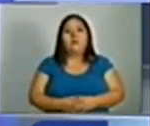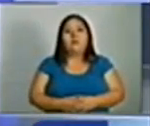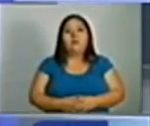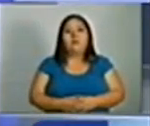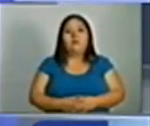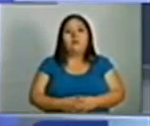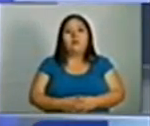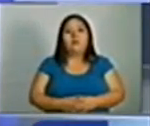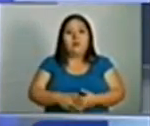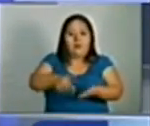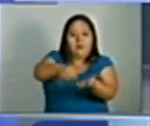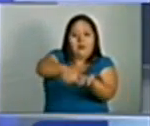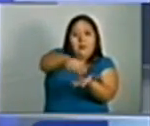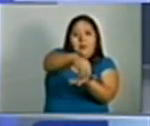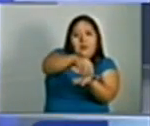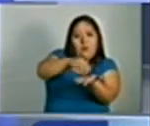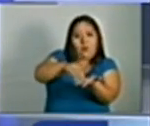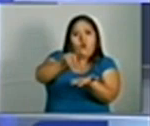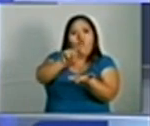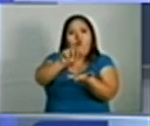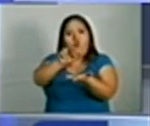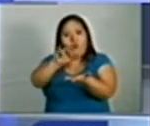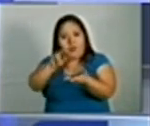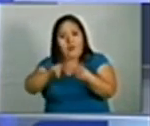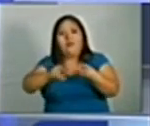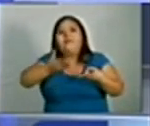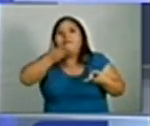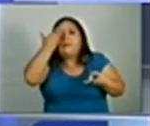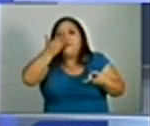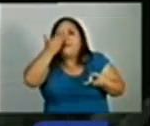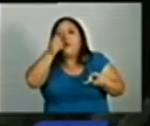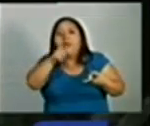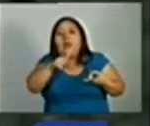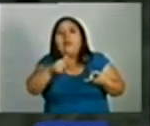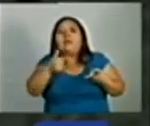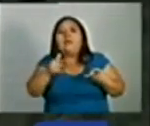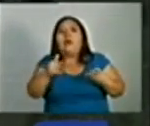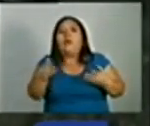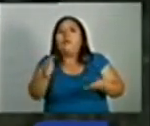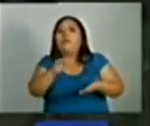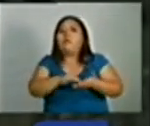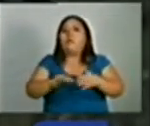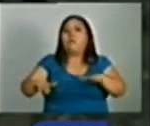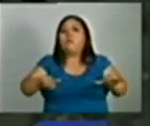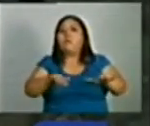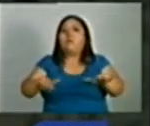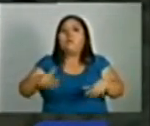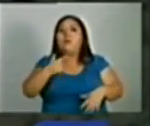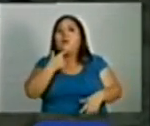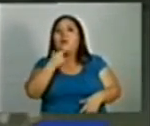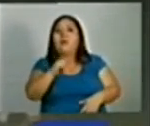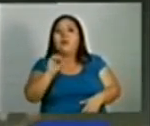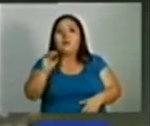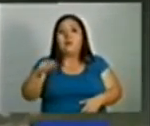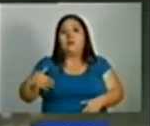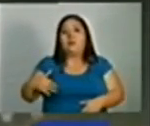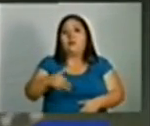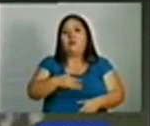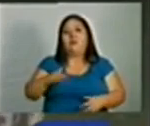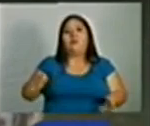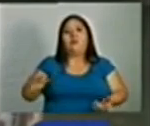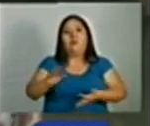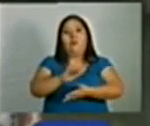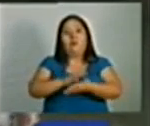Y en los municipios de Turín y Atiquizaya se activaron las fallas geológicas, esto de acuerdo al Ministerio de Medio Ambiente. Esto